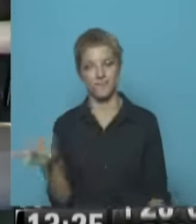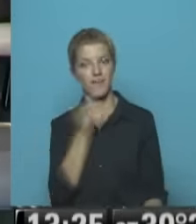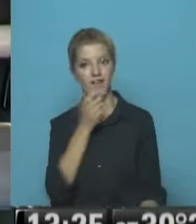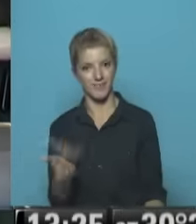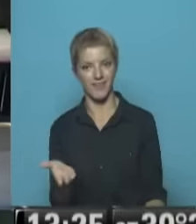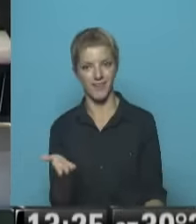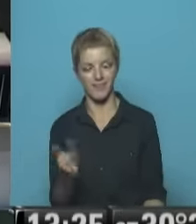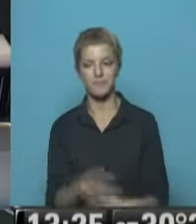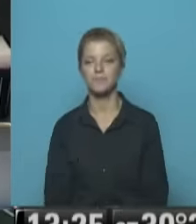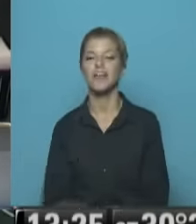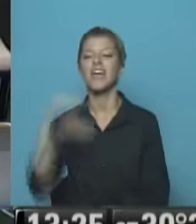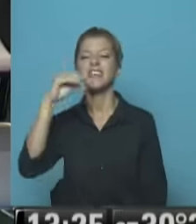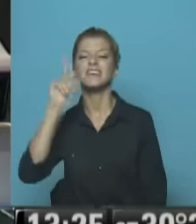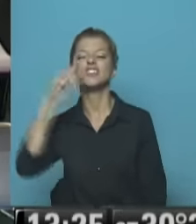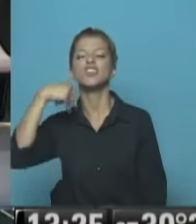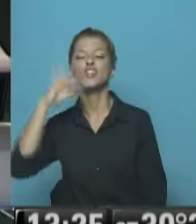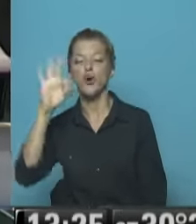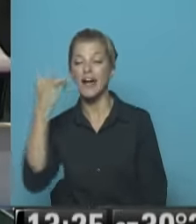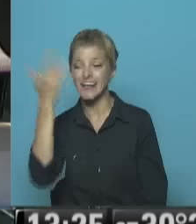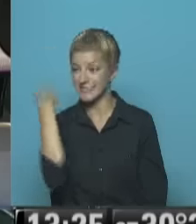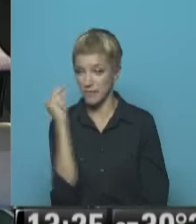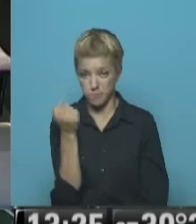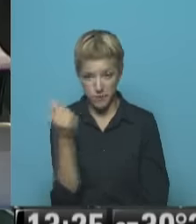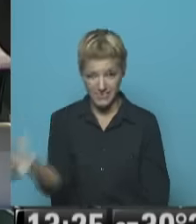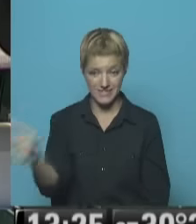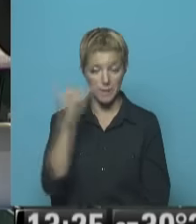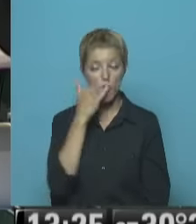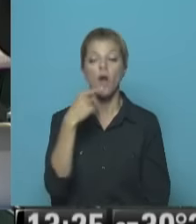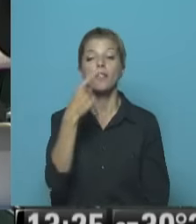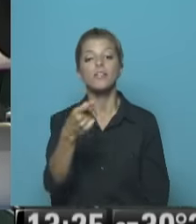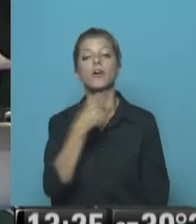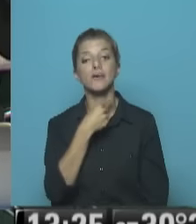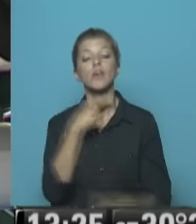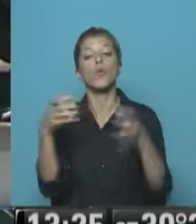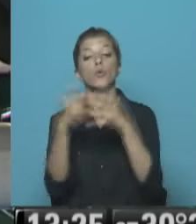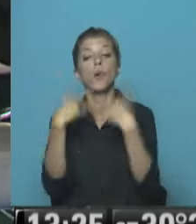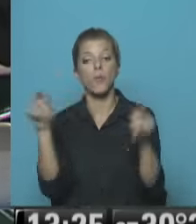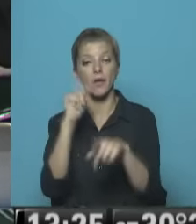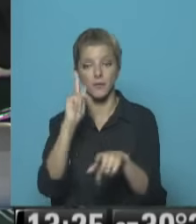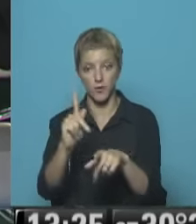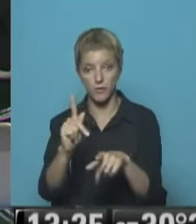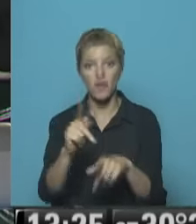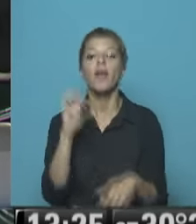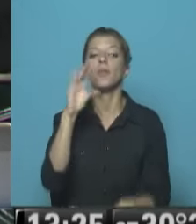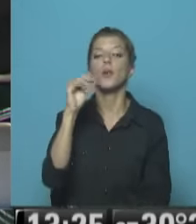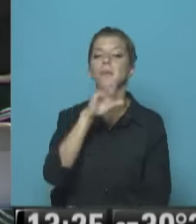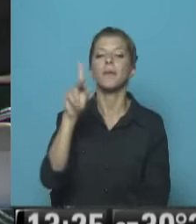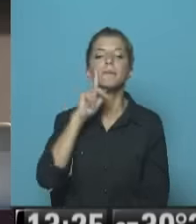Y el chino se acaba de comunicar con nosotros, dice que quiere hacer una banda de rock que se llame La Brigger.